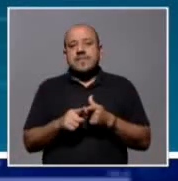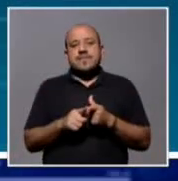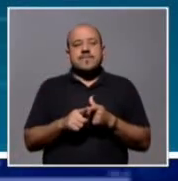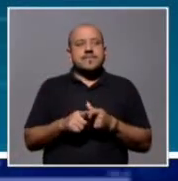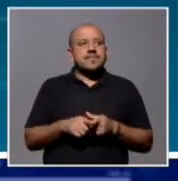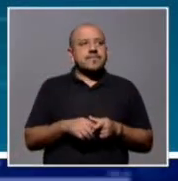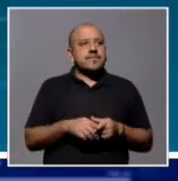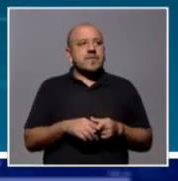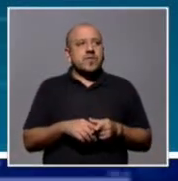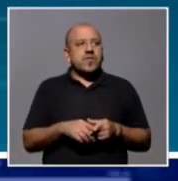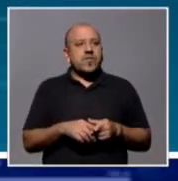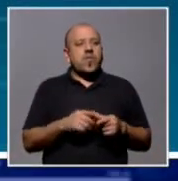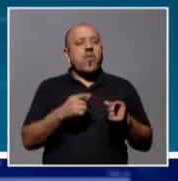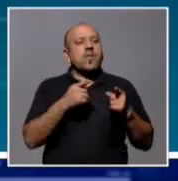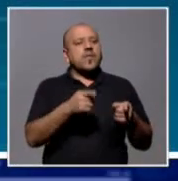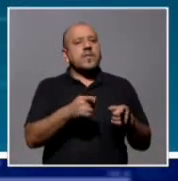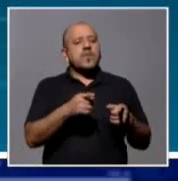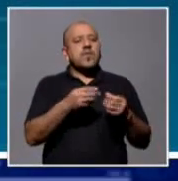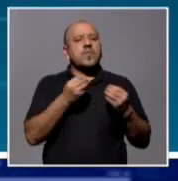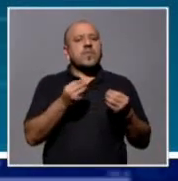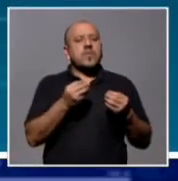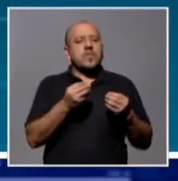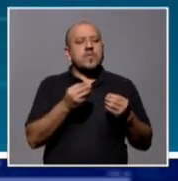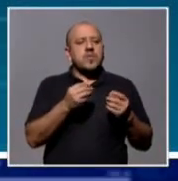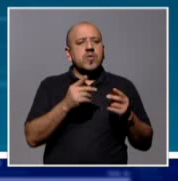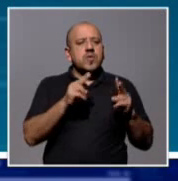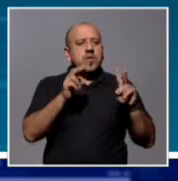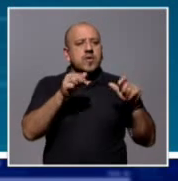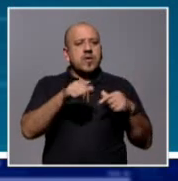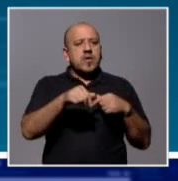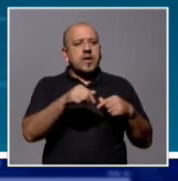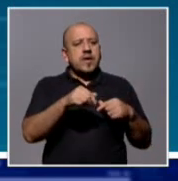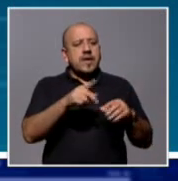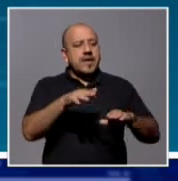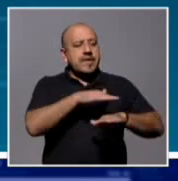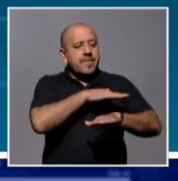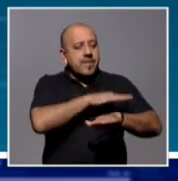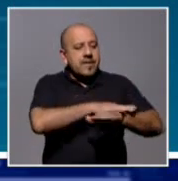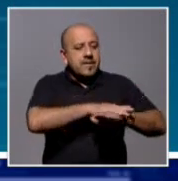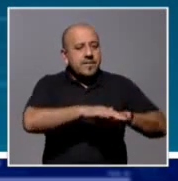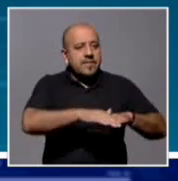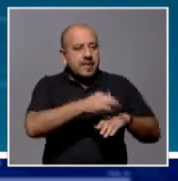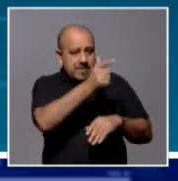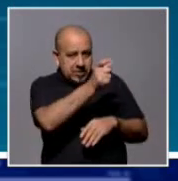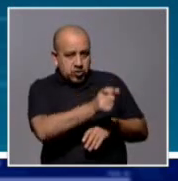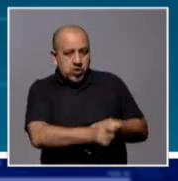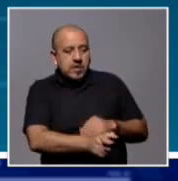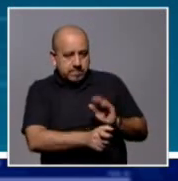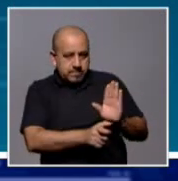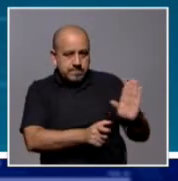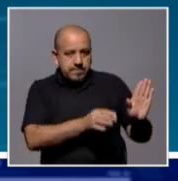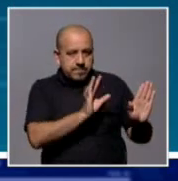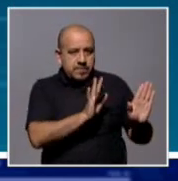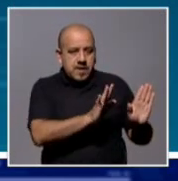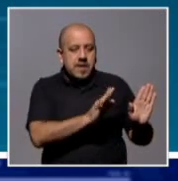¿Qué arroja o qué viene arrojando o cómo trabajan con lo que recogieron en las superficies, más allá del paciente, ¿no? Porque sabemos que es